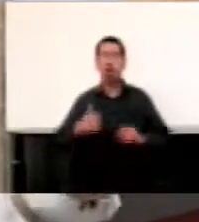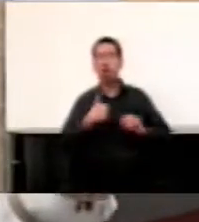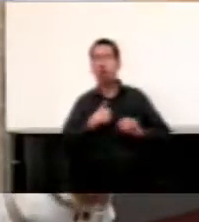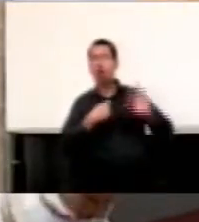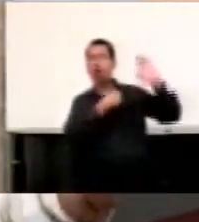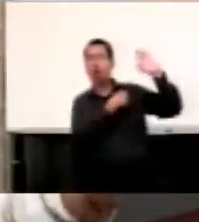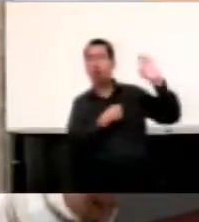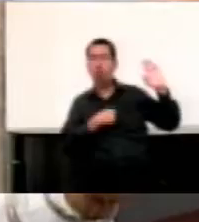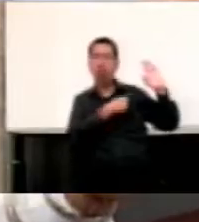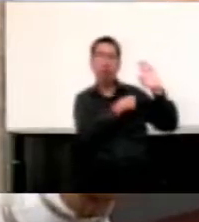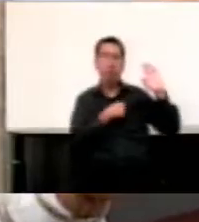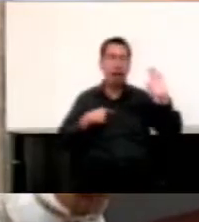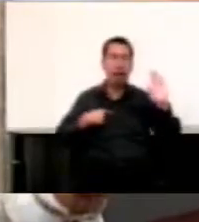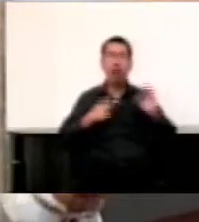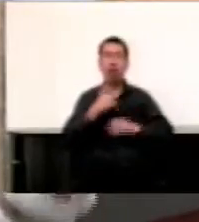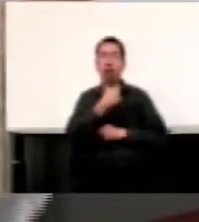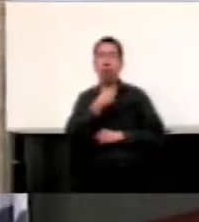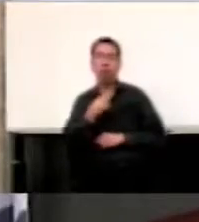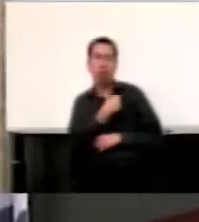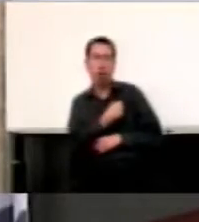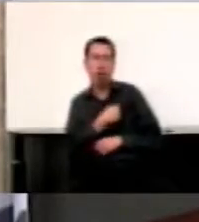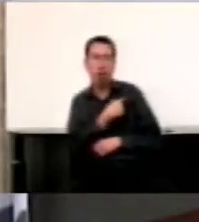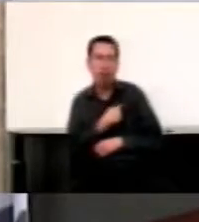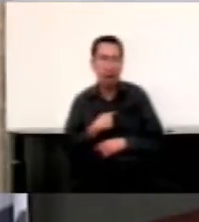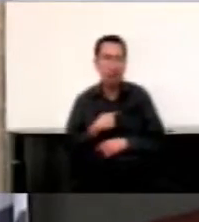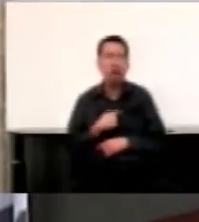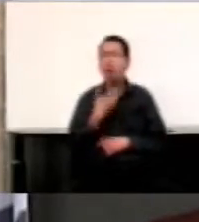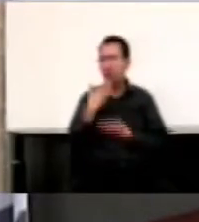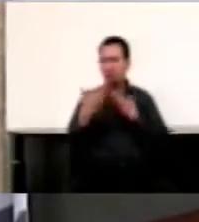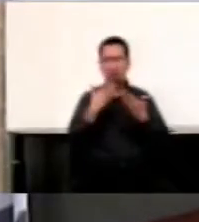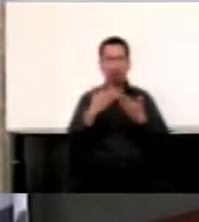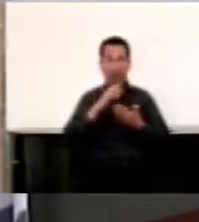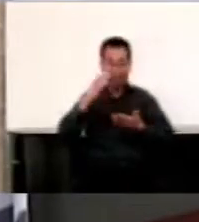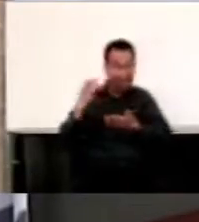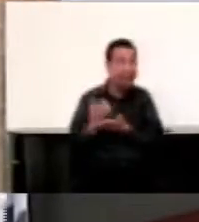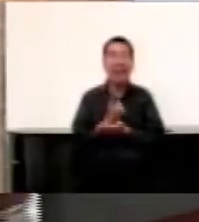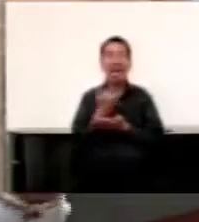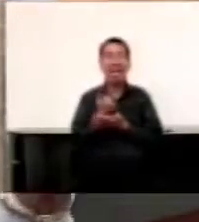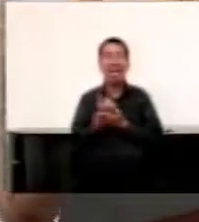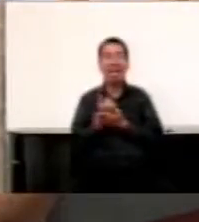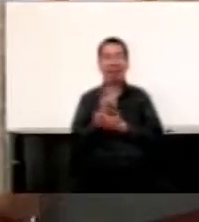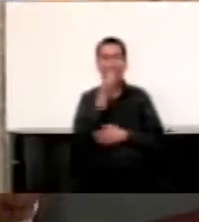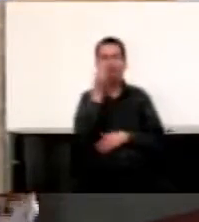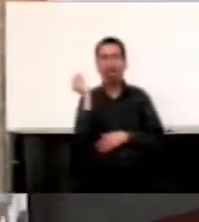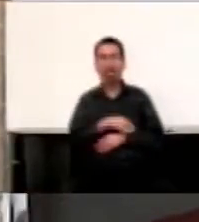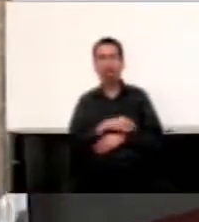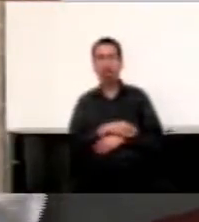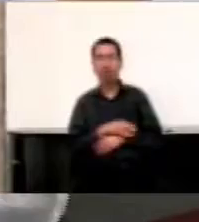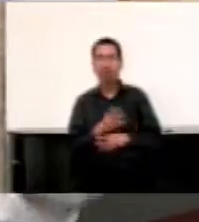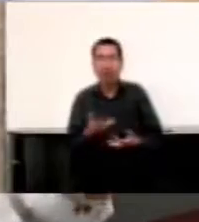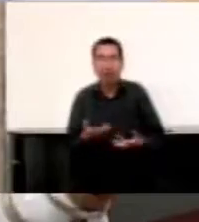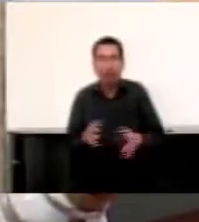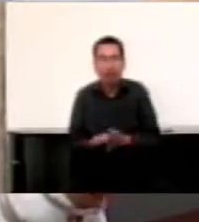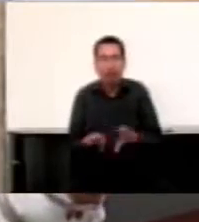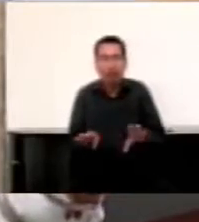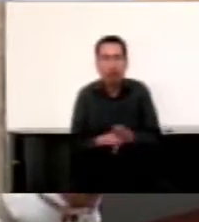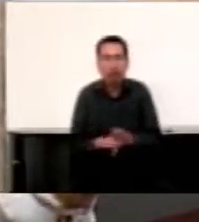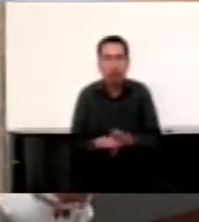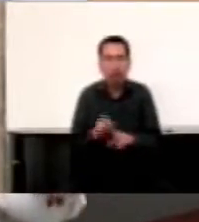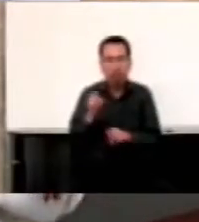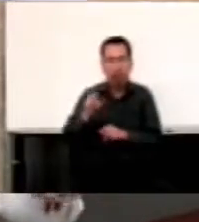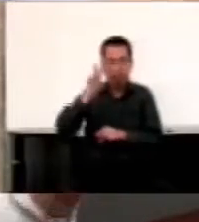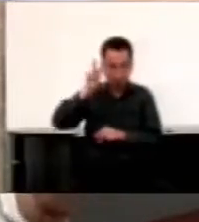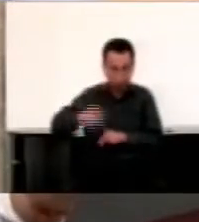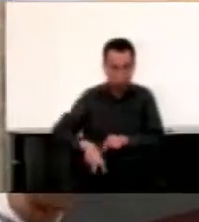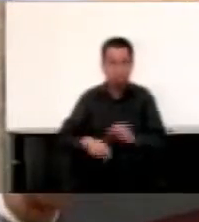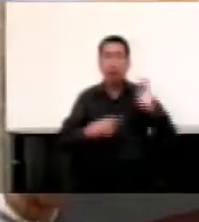manera, tendrían que verse reflejados en las acciones de gobierno. Habría que revisar si lo que están